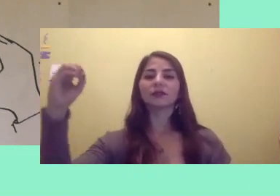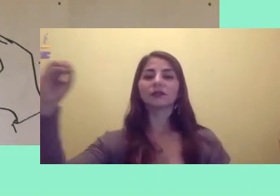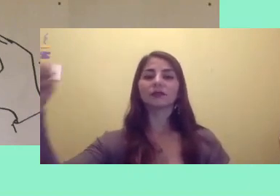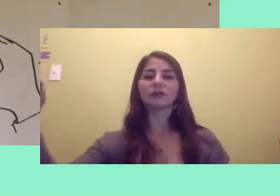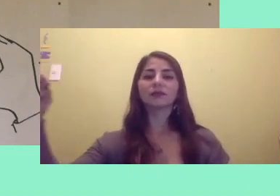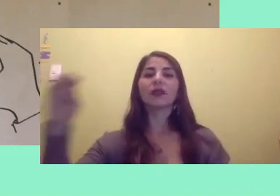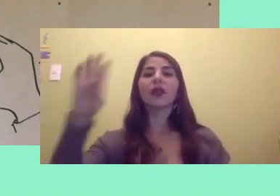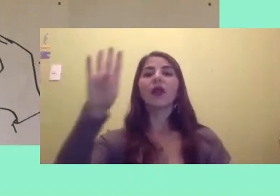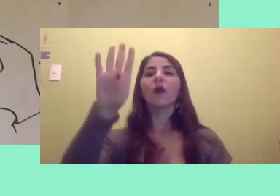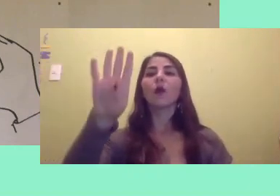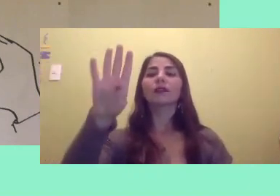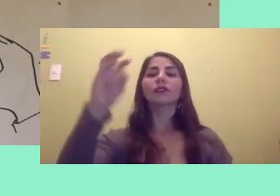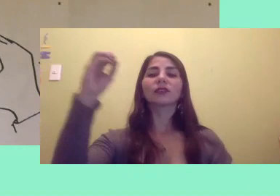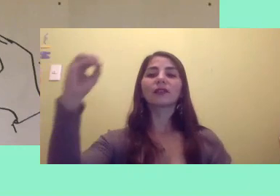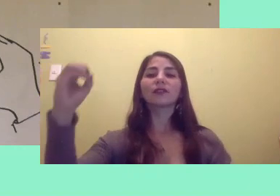300,